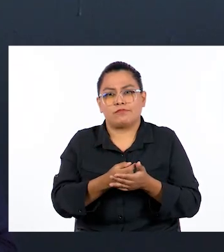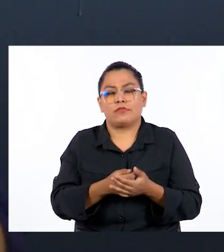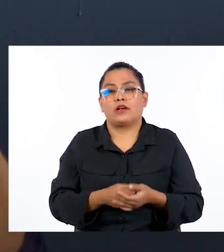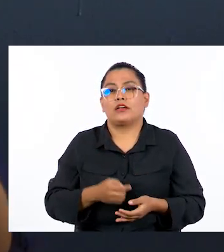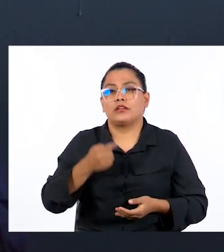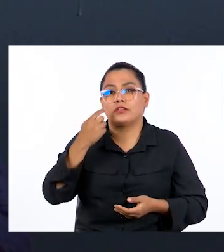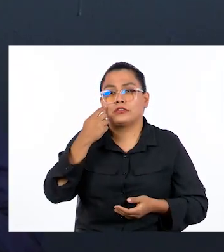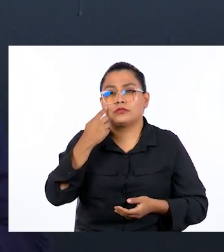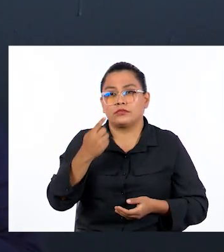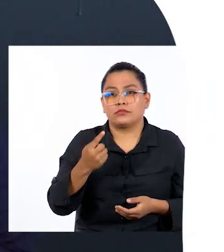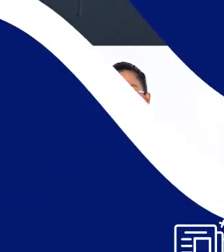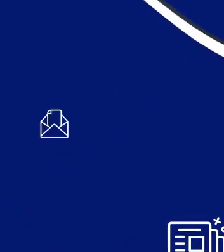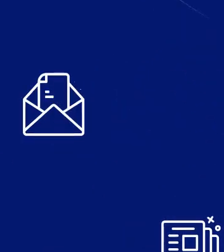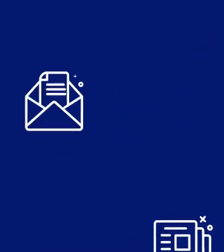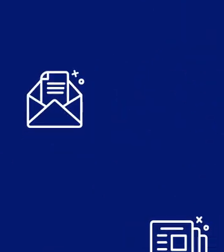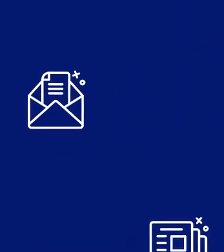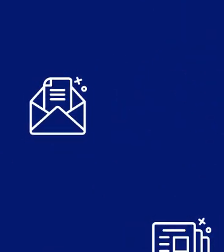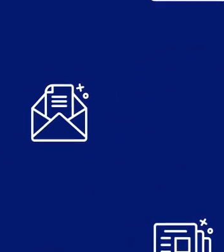solucionario. Veamos.